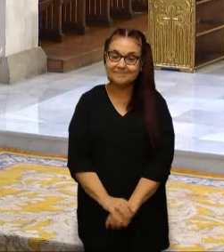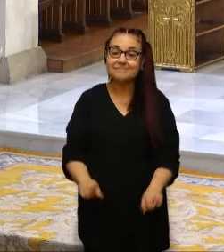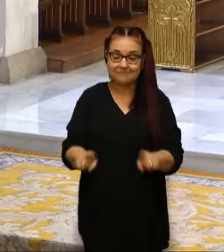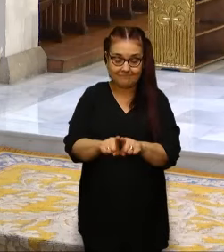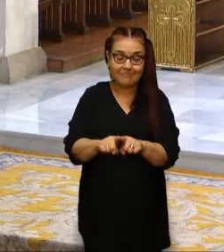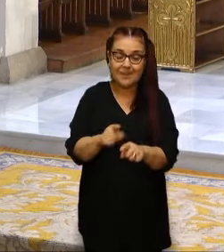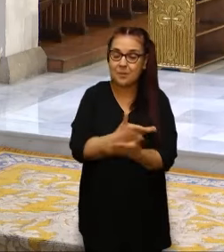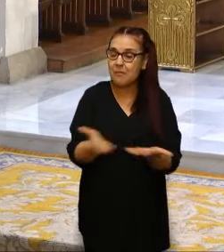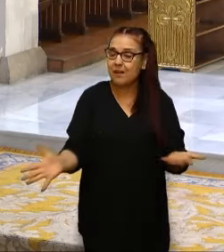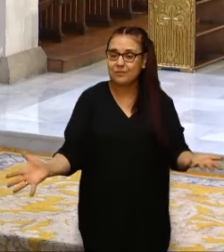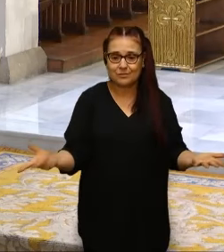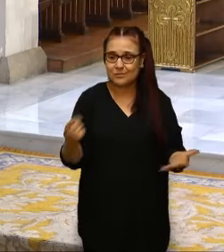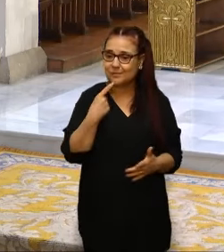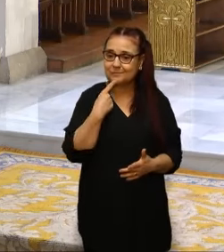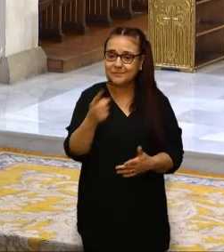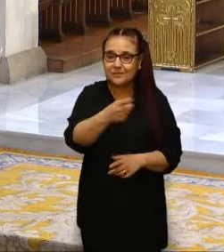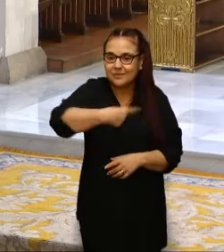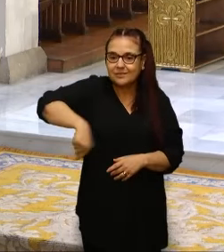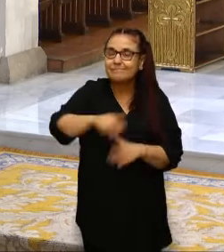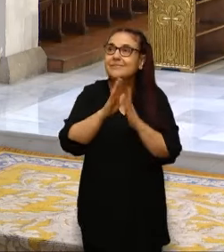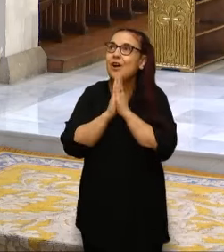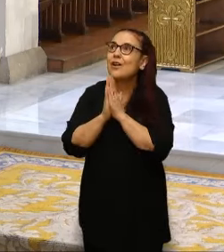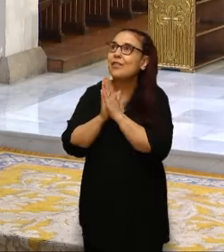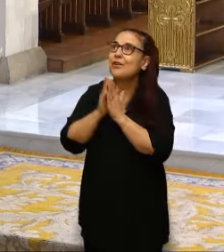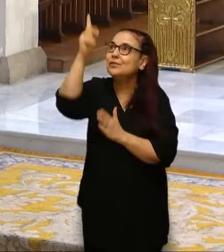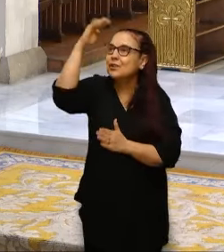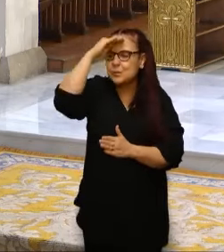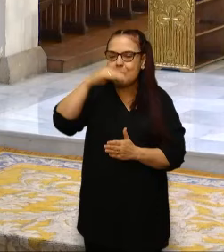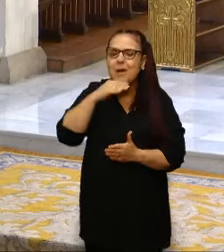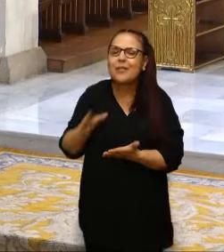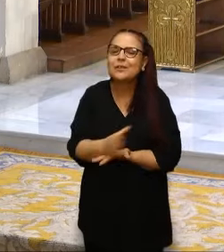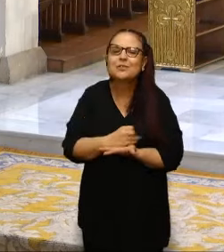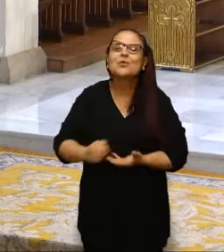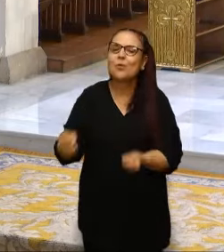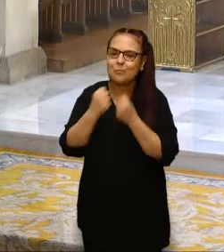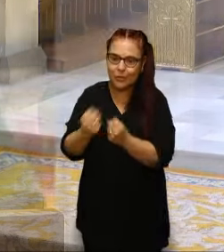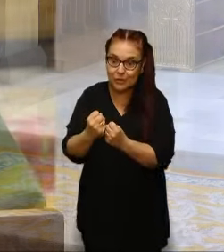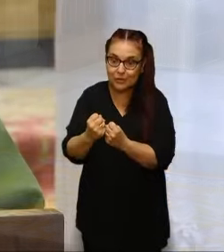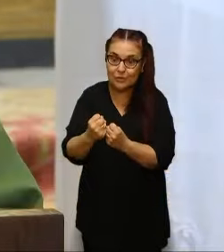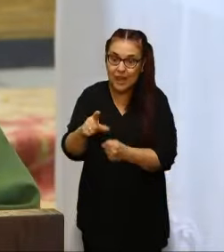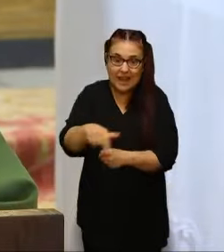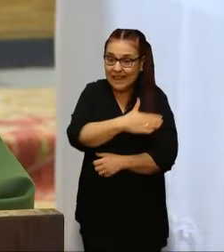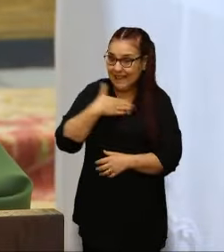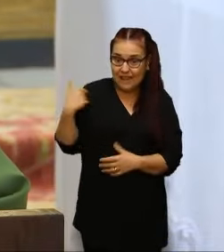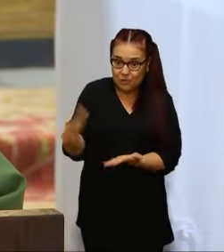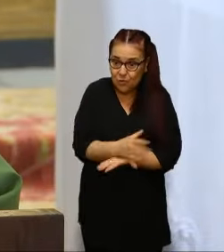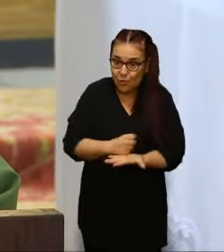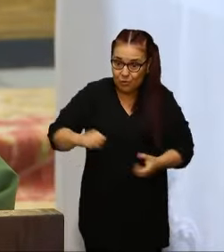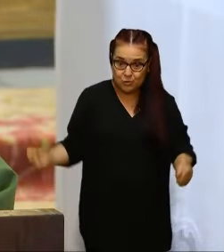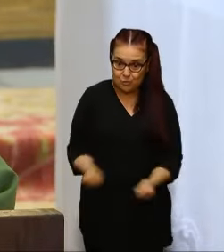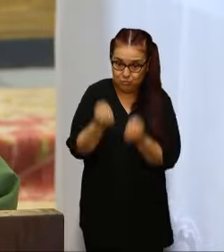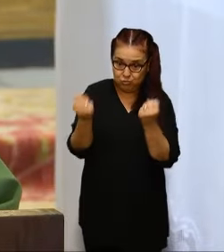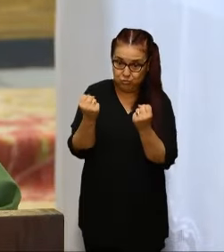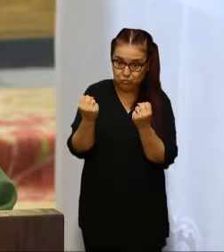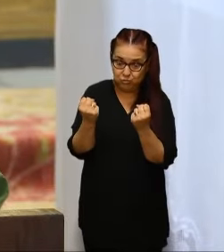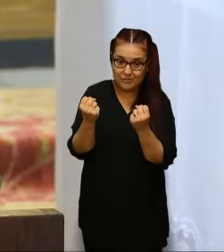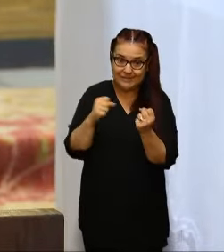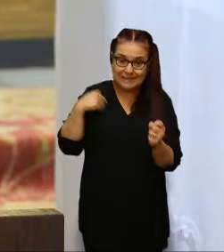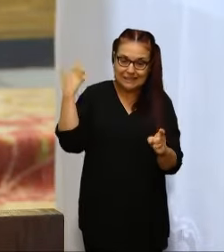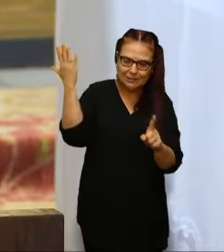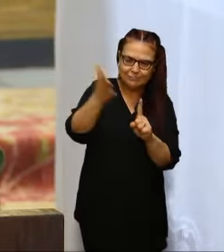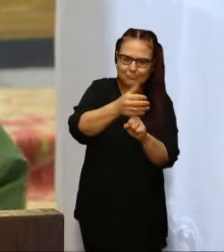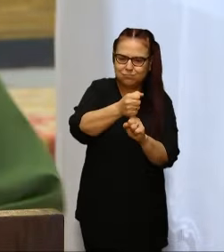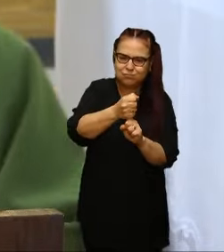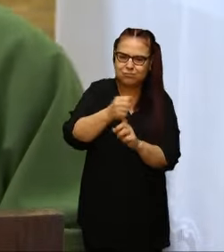Hermanos, dirijamos nuestra oración a Dios Padre Todopoderoso, que quiere que todos los hombres se salven y lleguen al conocimiento